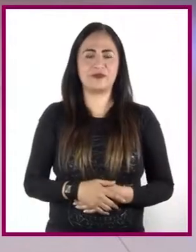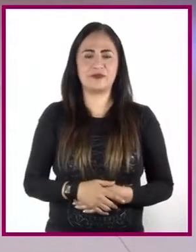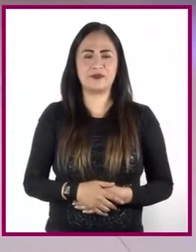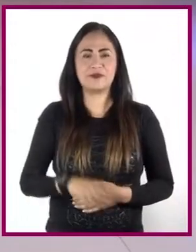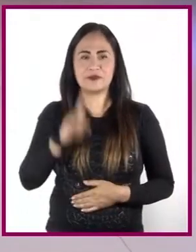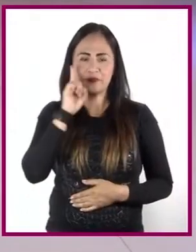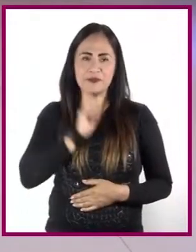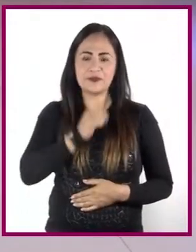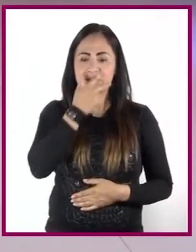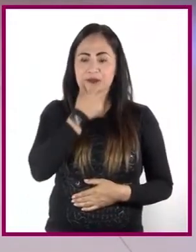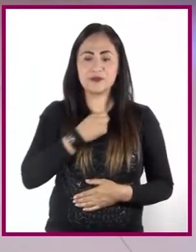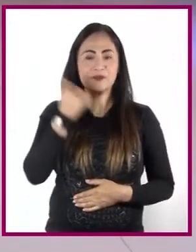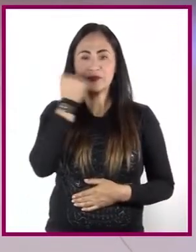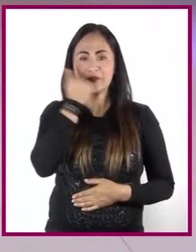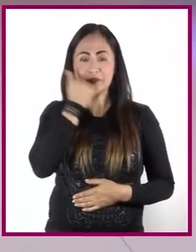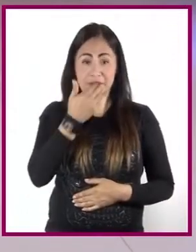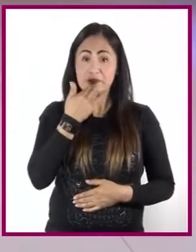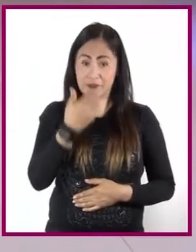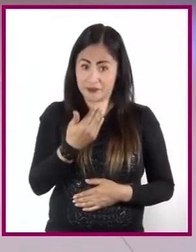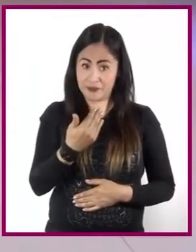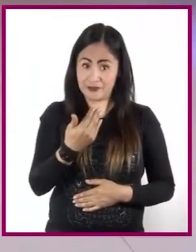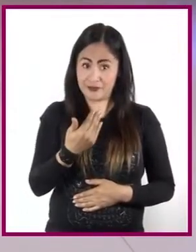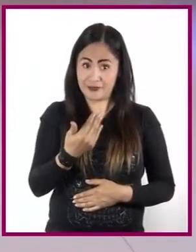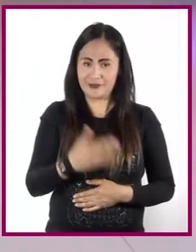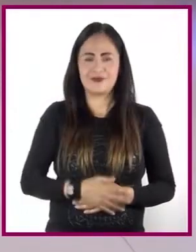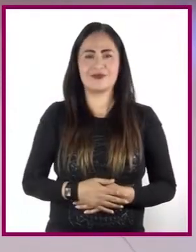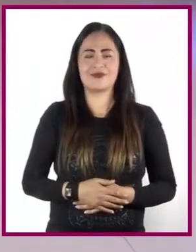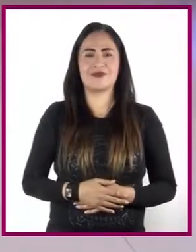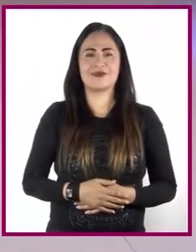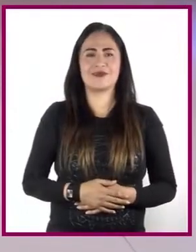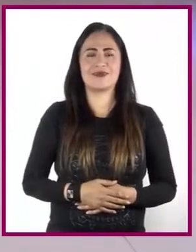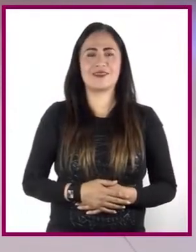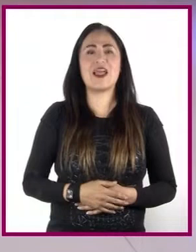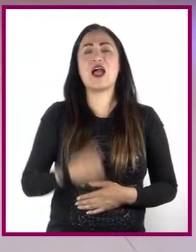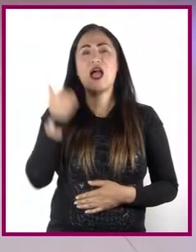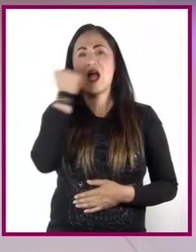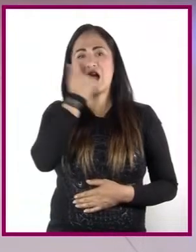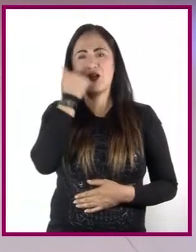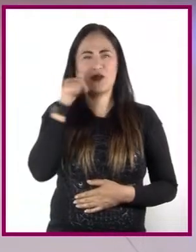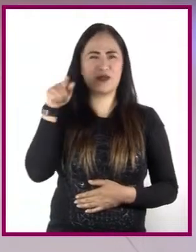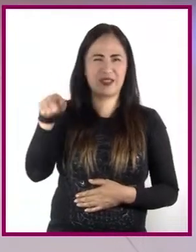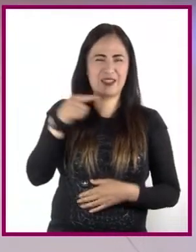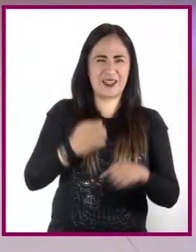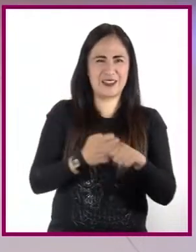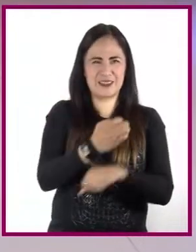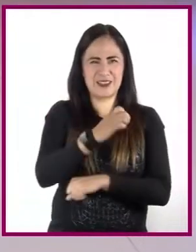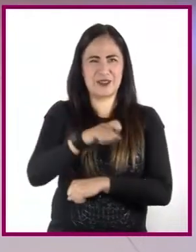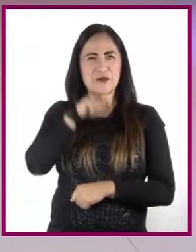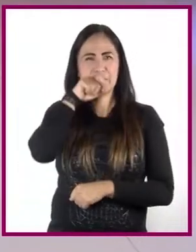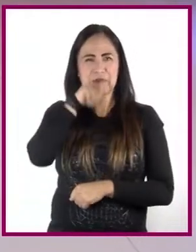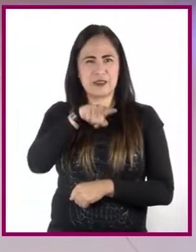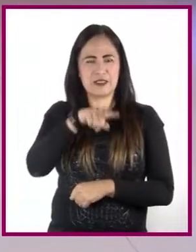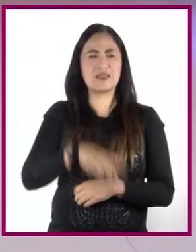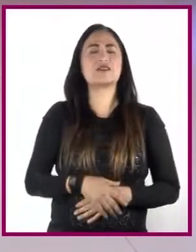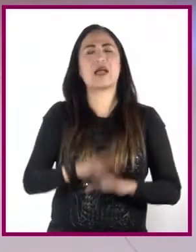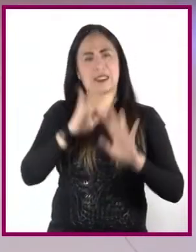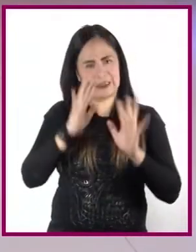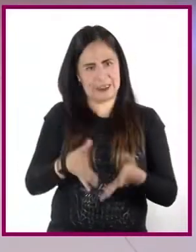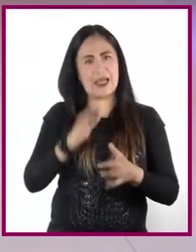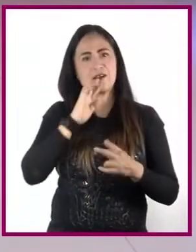Alumnas y alumnos, ¿cómo van hasta aquí? El ejercicio que nos envió la alumna de Zapopan en Jalisco fue